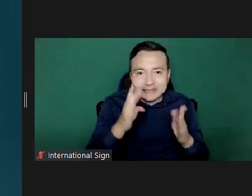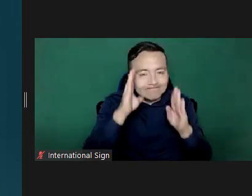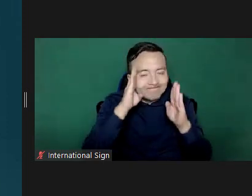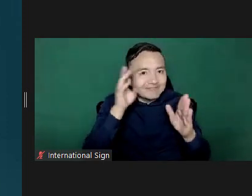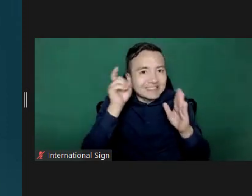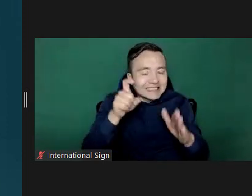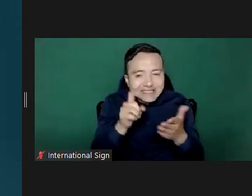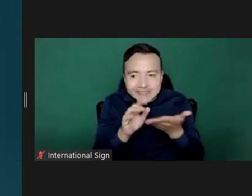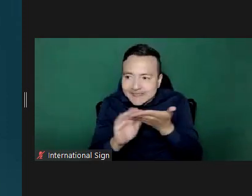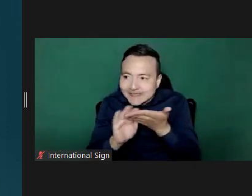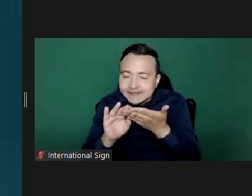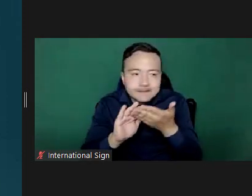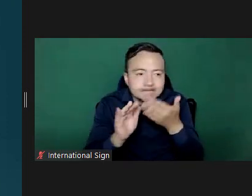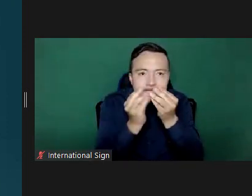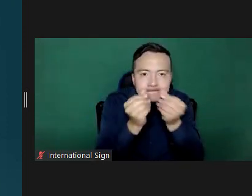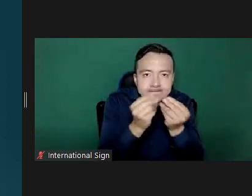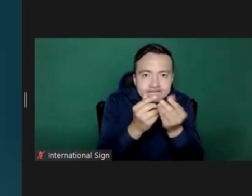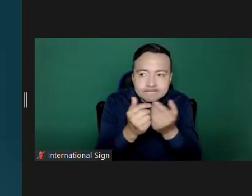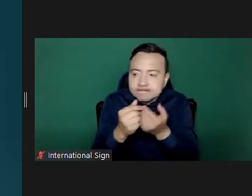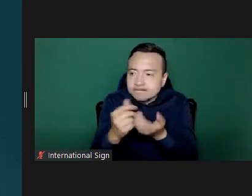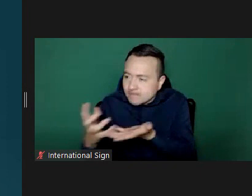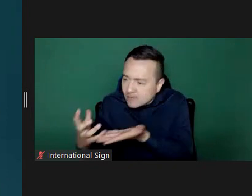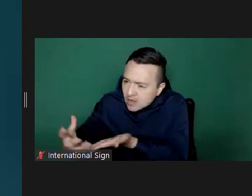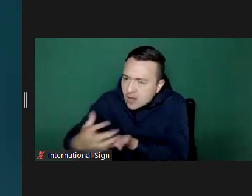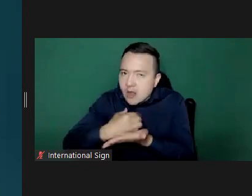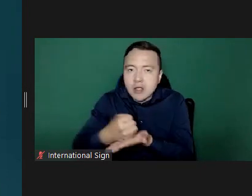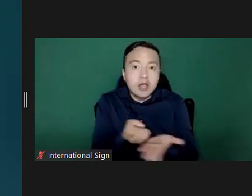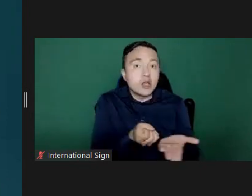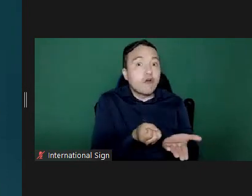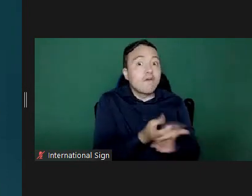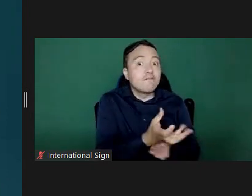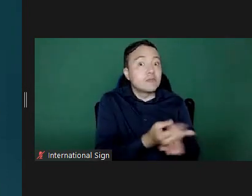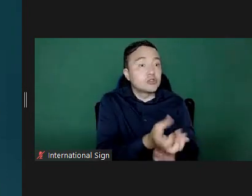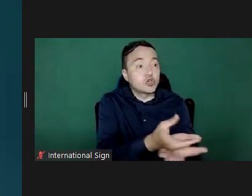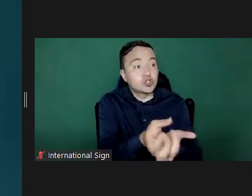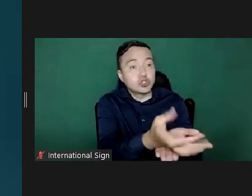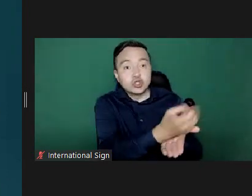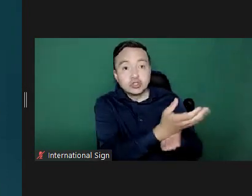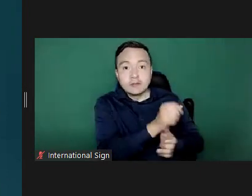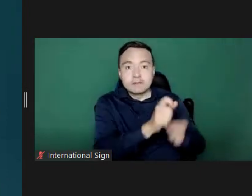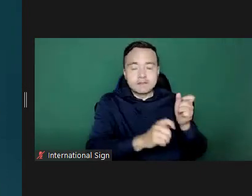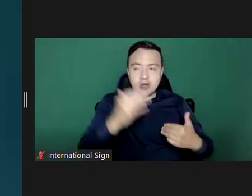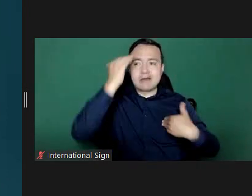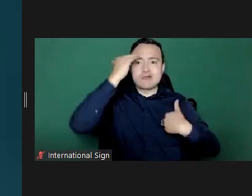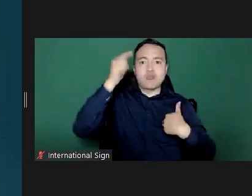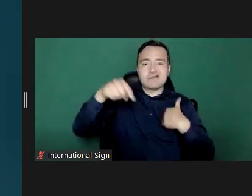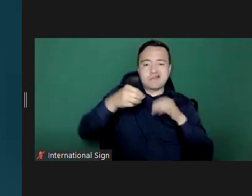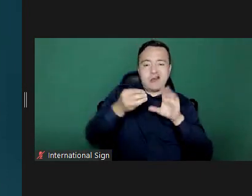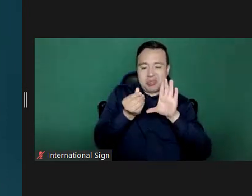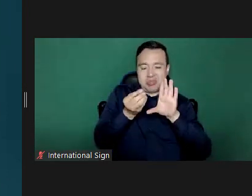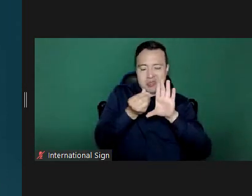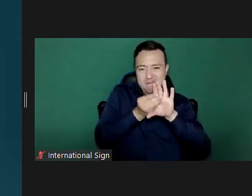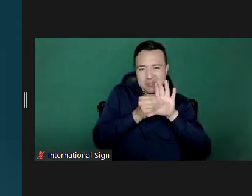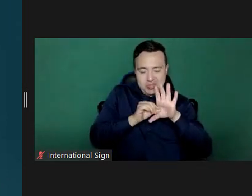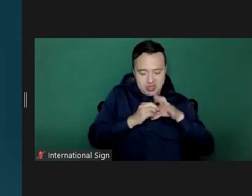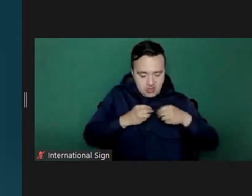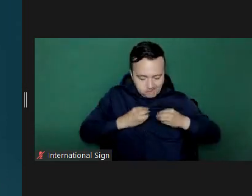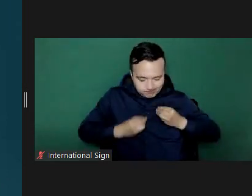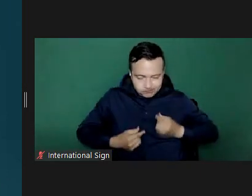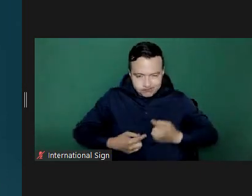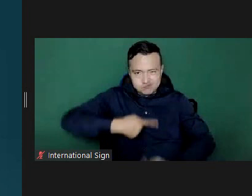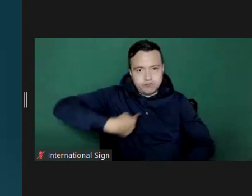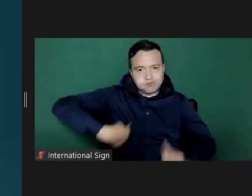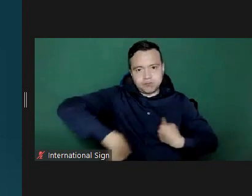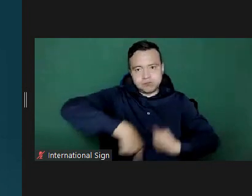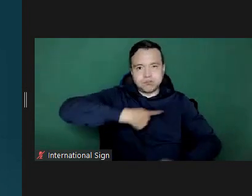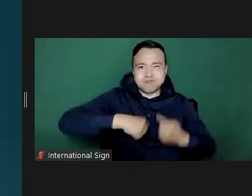todo lo cual nos permite hacer una respuesta más rápida. En cuanto a tecnología, estamos también tratando